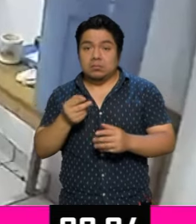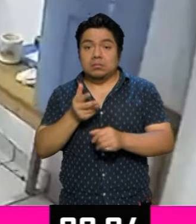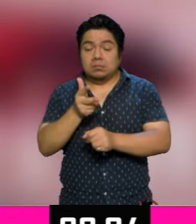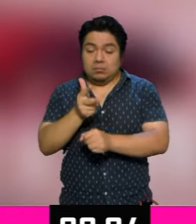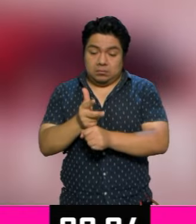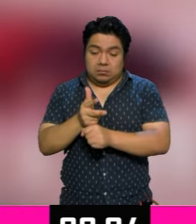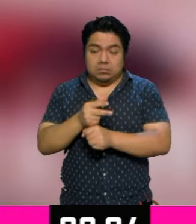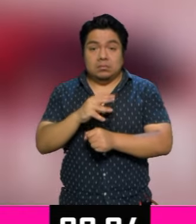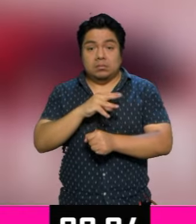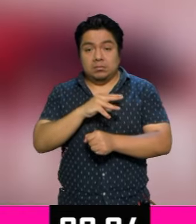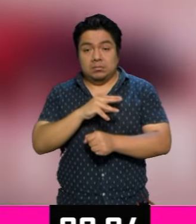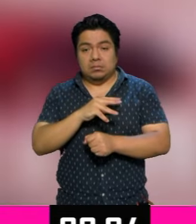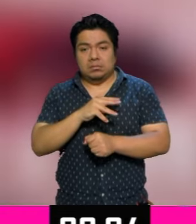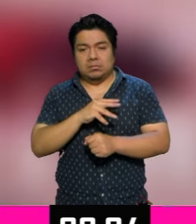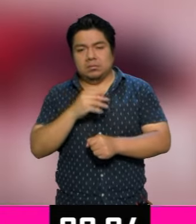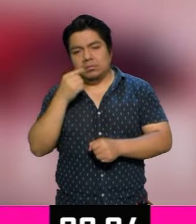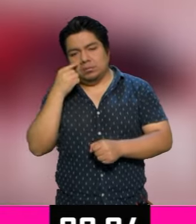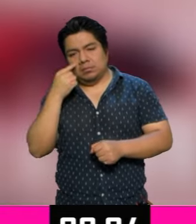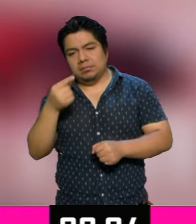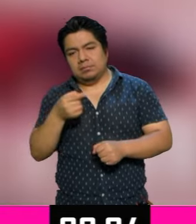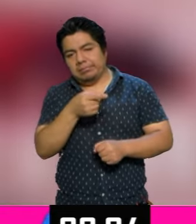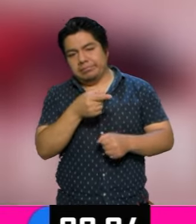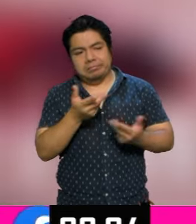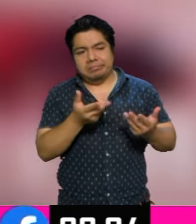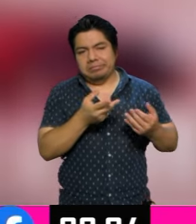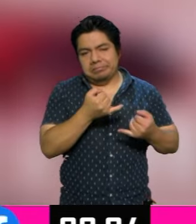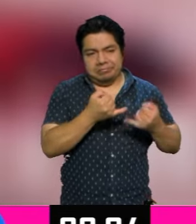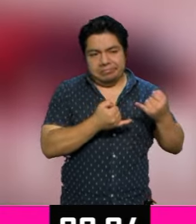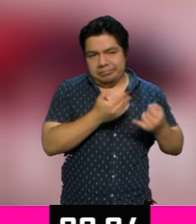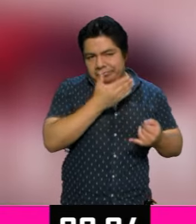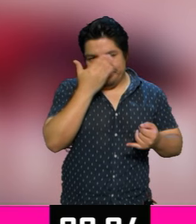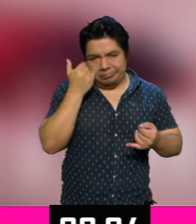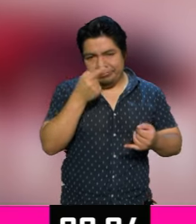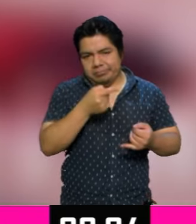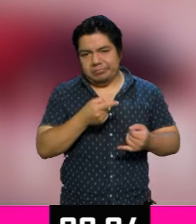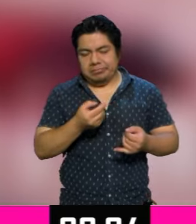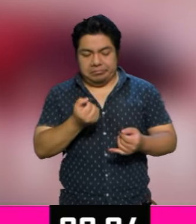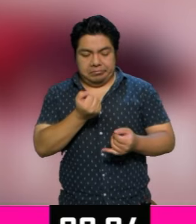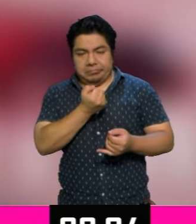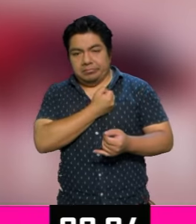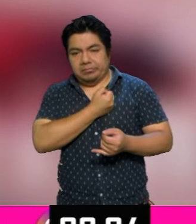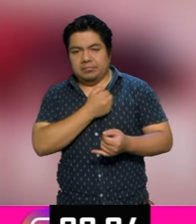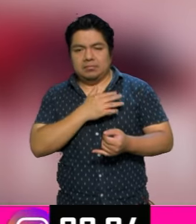sí, la policía. Y usted ya está de juez. No sabe ni qué pasó. Y le dio en el pecho con